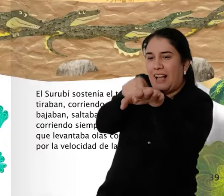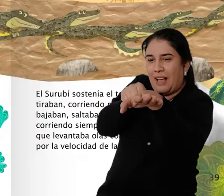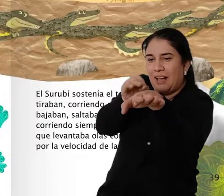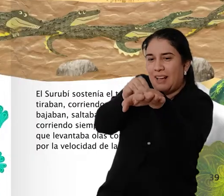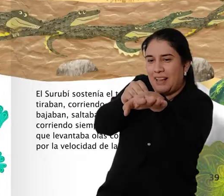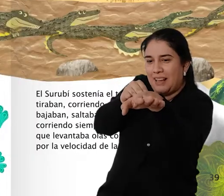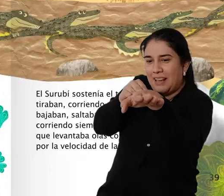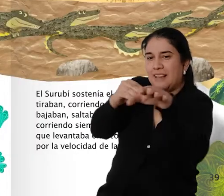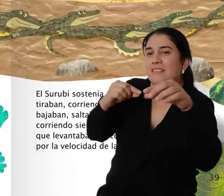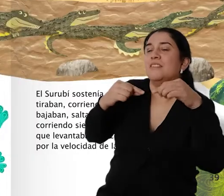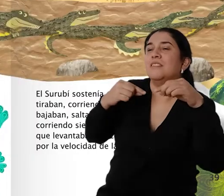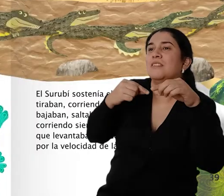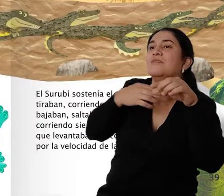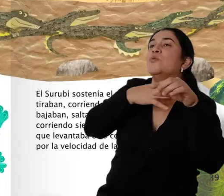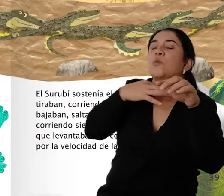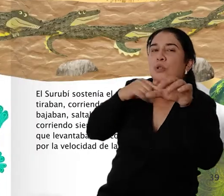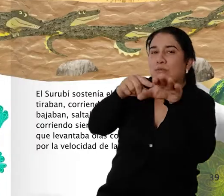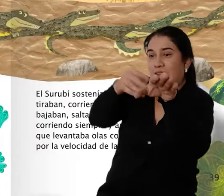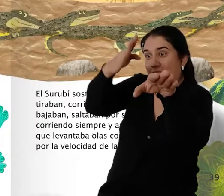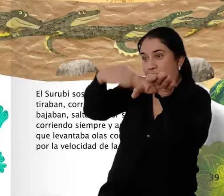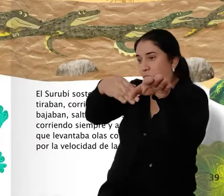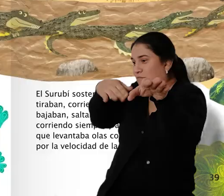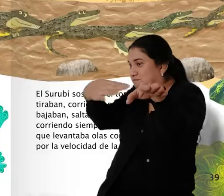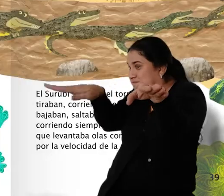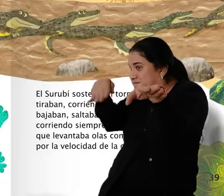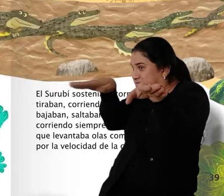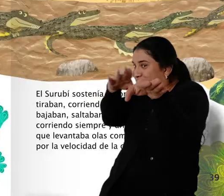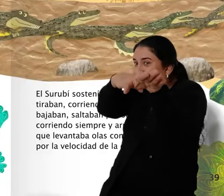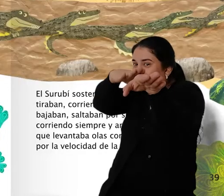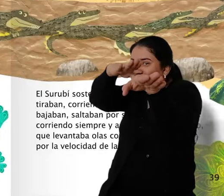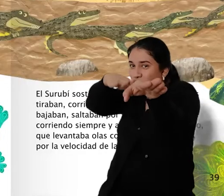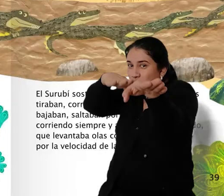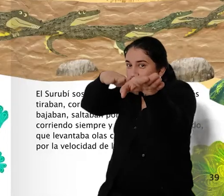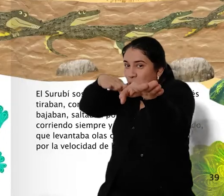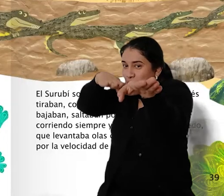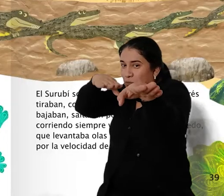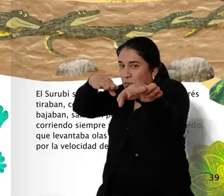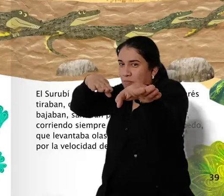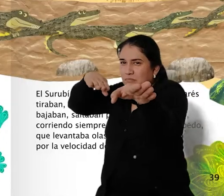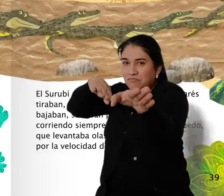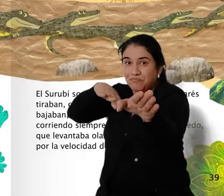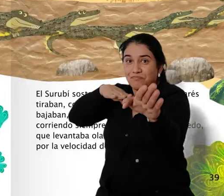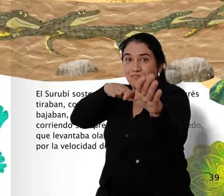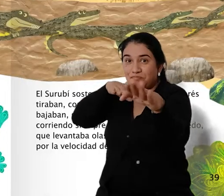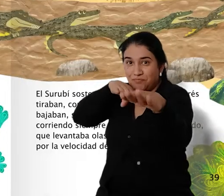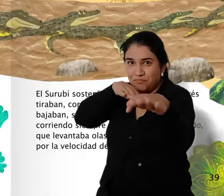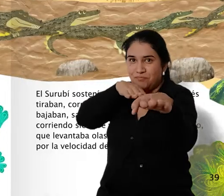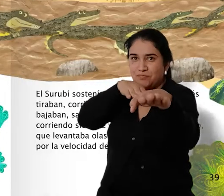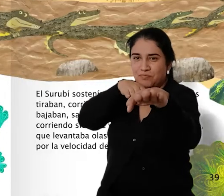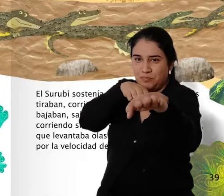el surubí se prendió con los dientes de la cola del último yacaré y así emprendieron la marcha.